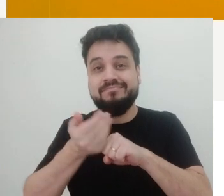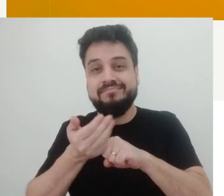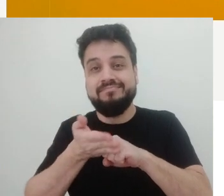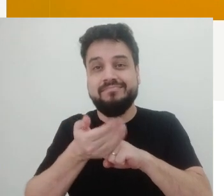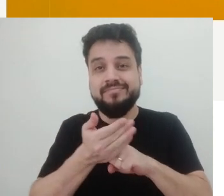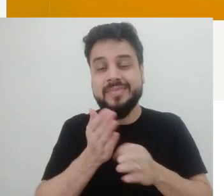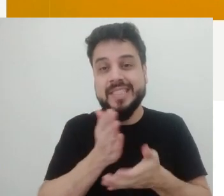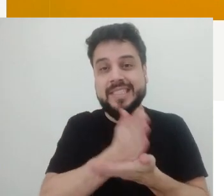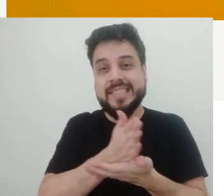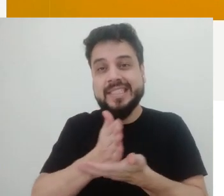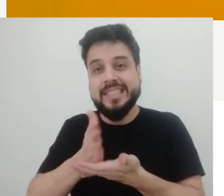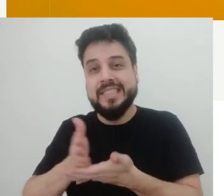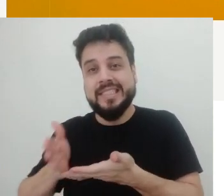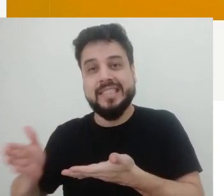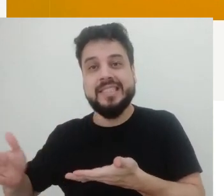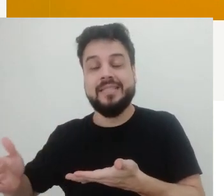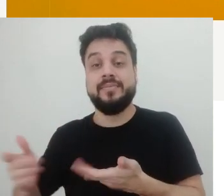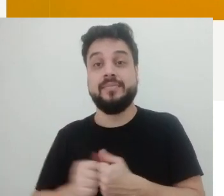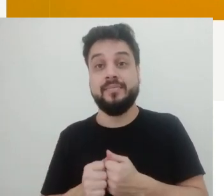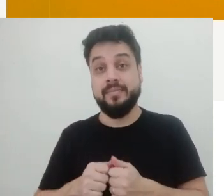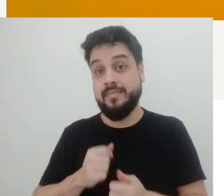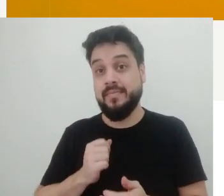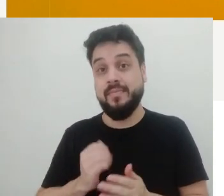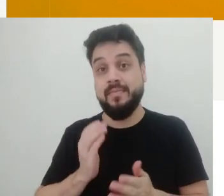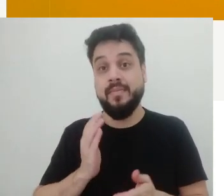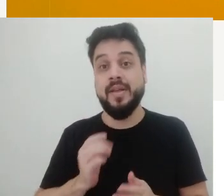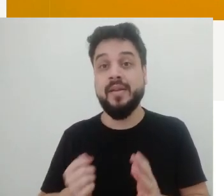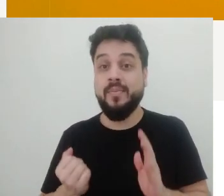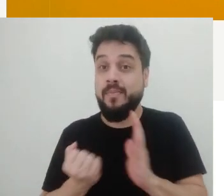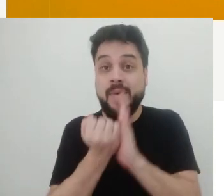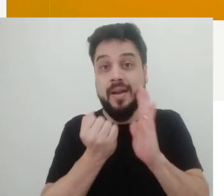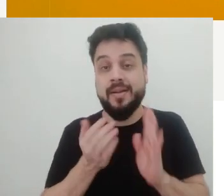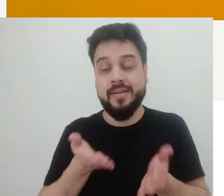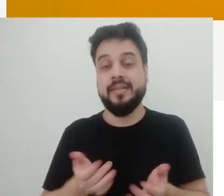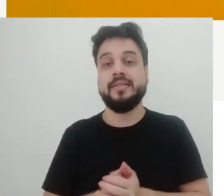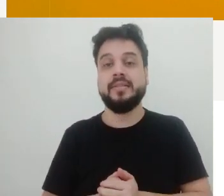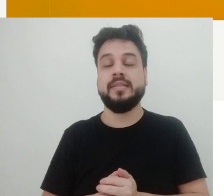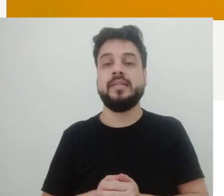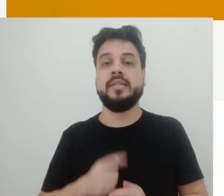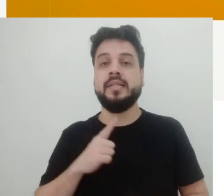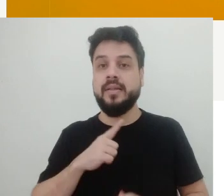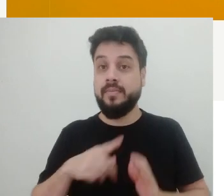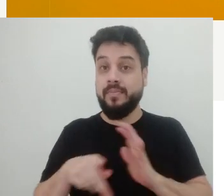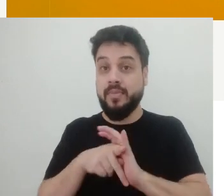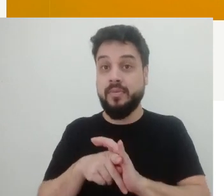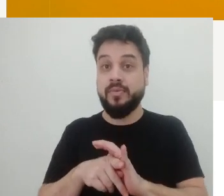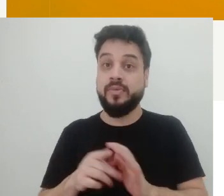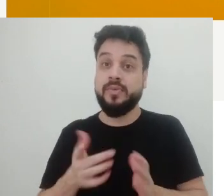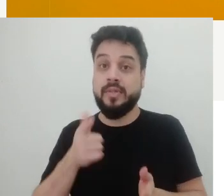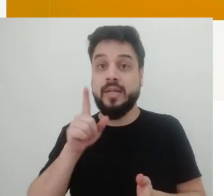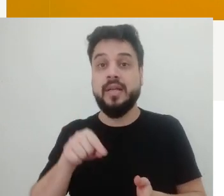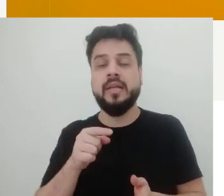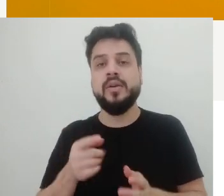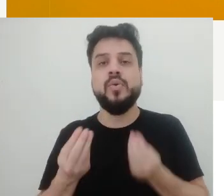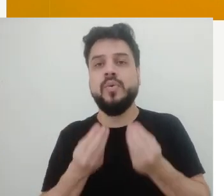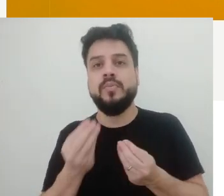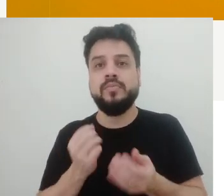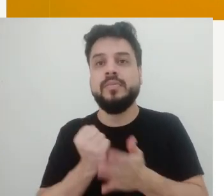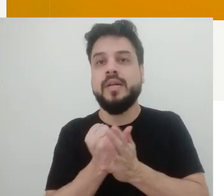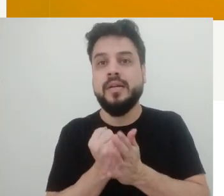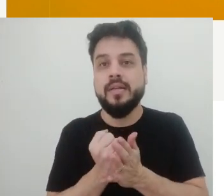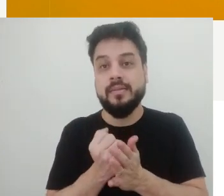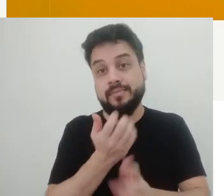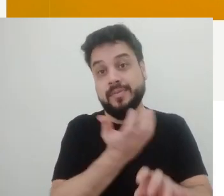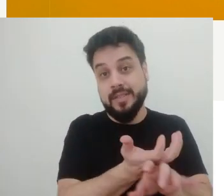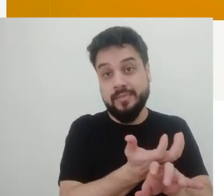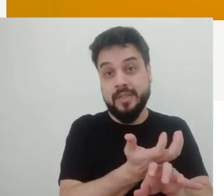área. Y si estos nos quedan pequeños o nos quedan cortos o no son insuficientes,